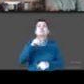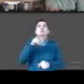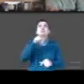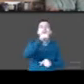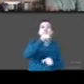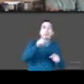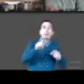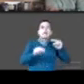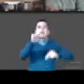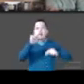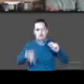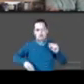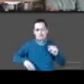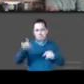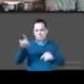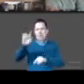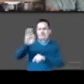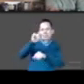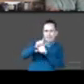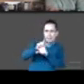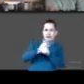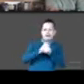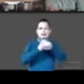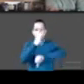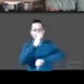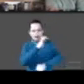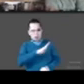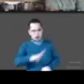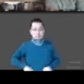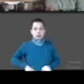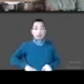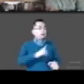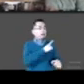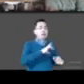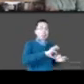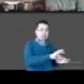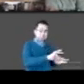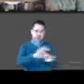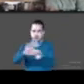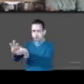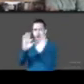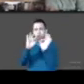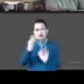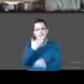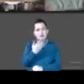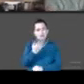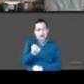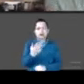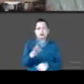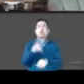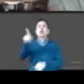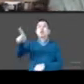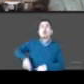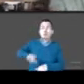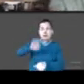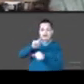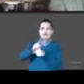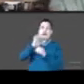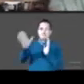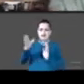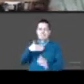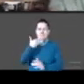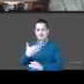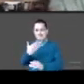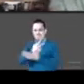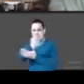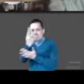niveles de gobierno porque si bien el gobierno federal cuenta con un paquete ya estructurado la transferencia monetaria no